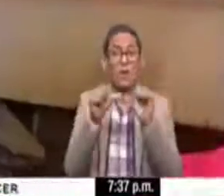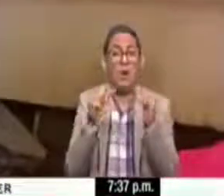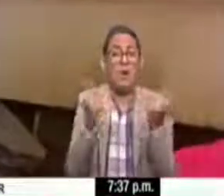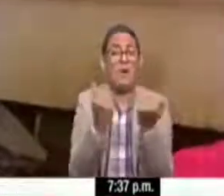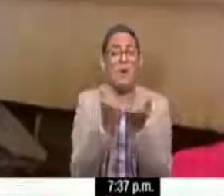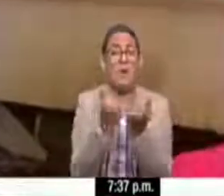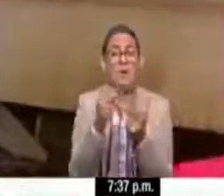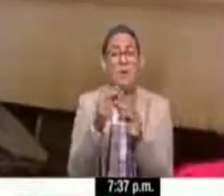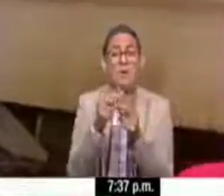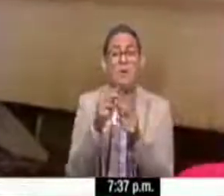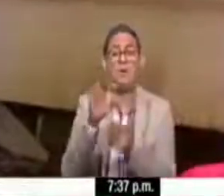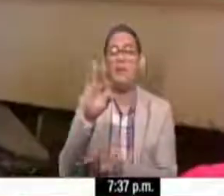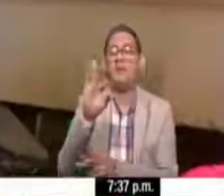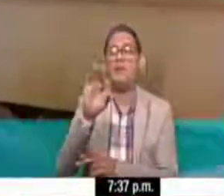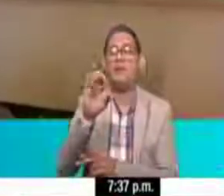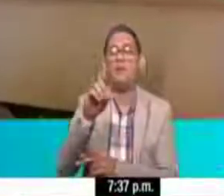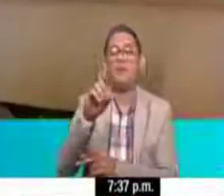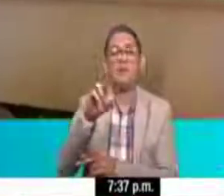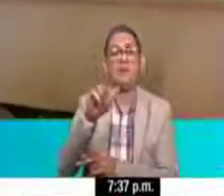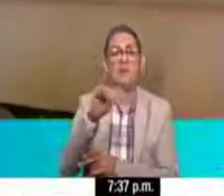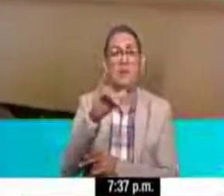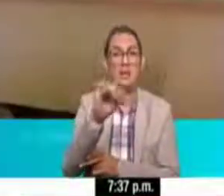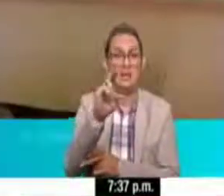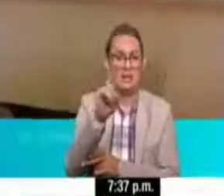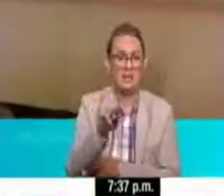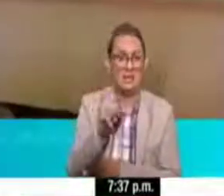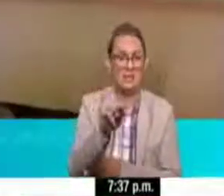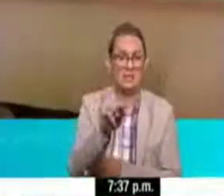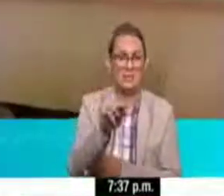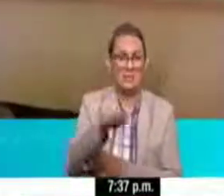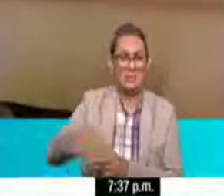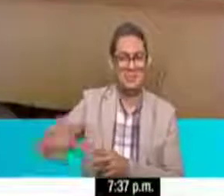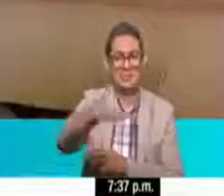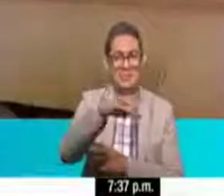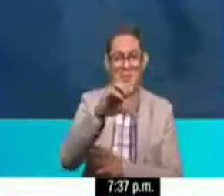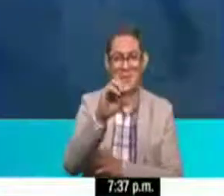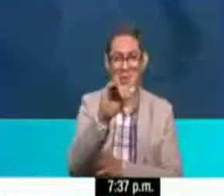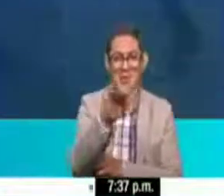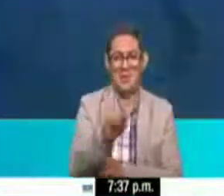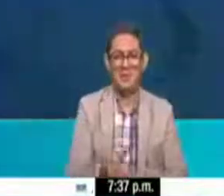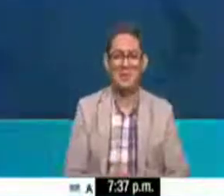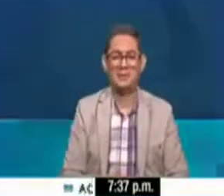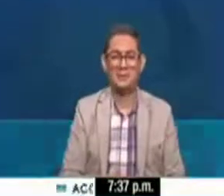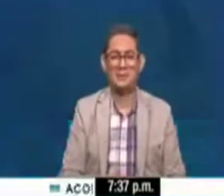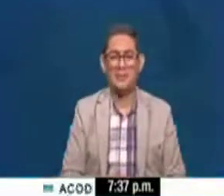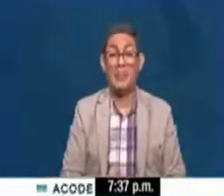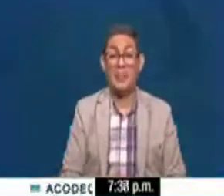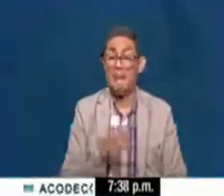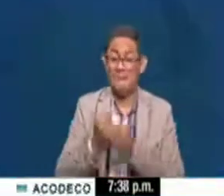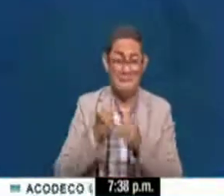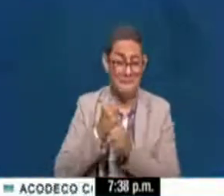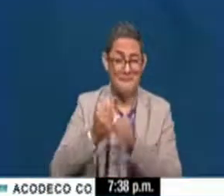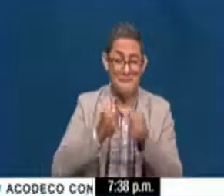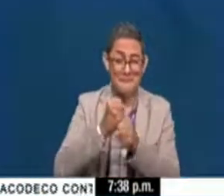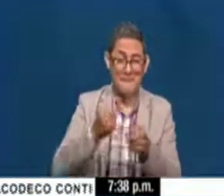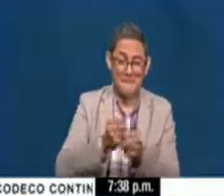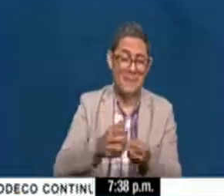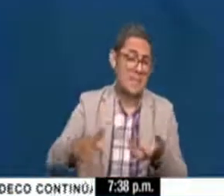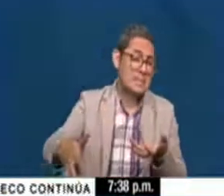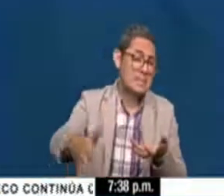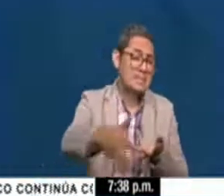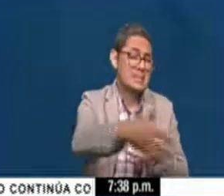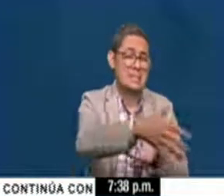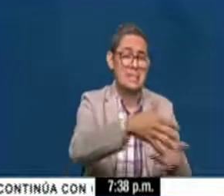llama Federación de Pescadores Artesanales de la Zona de Influencia del Parque Nacional Coiba. Unas 350 toneladas al año es el aproximado